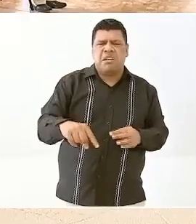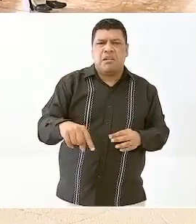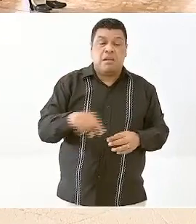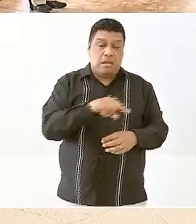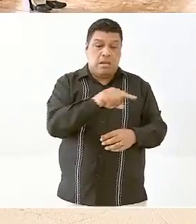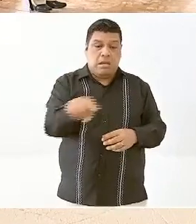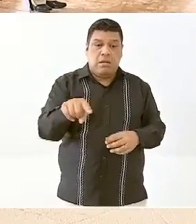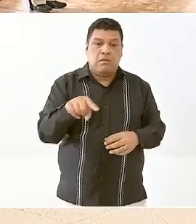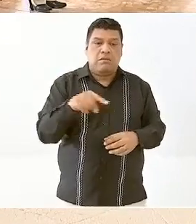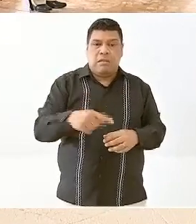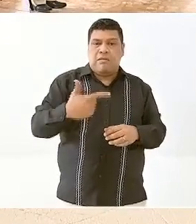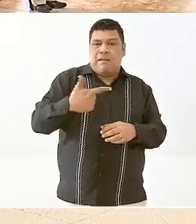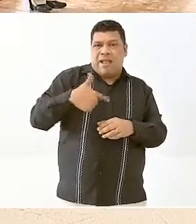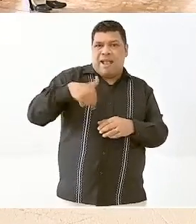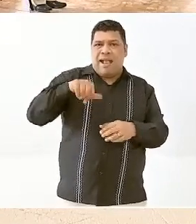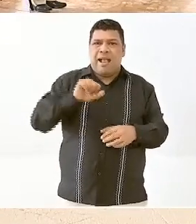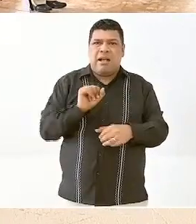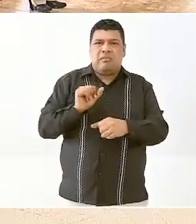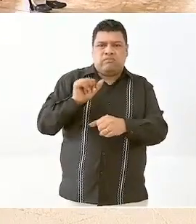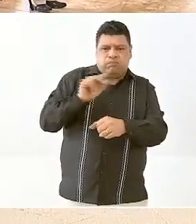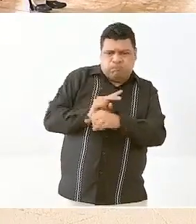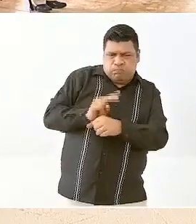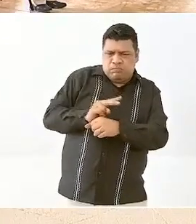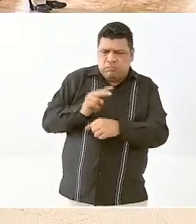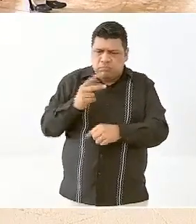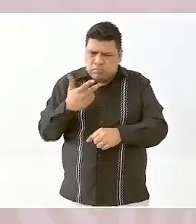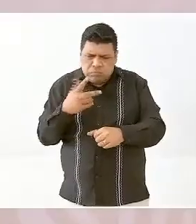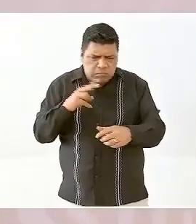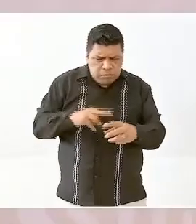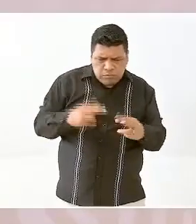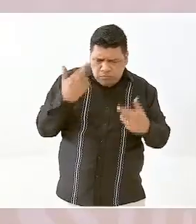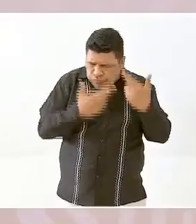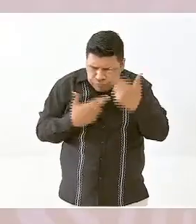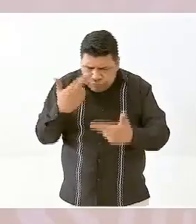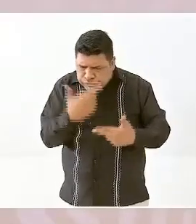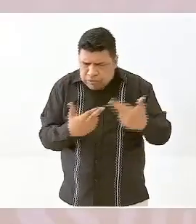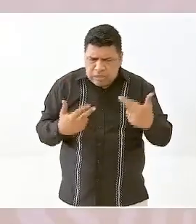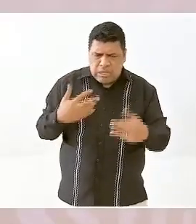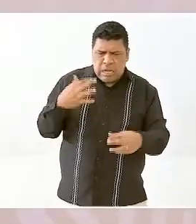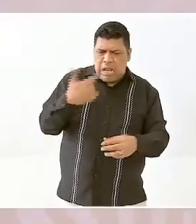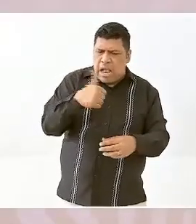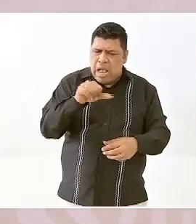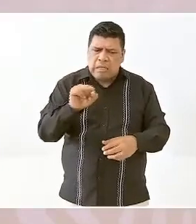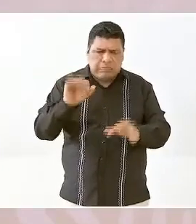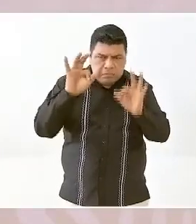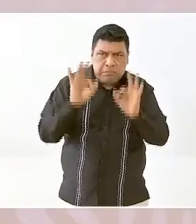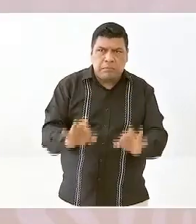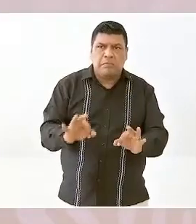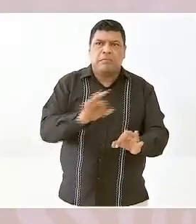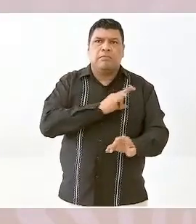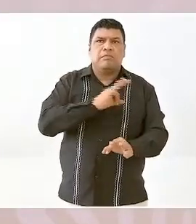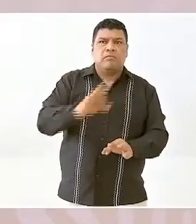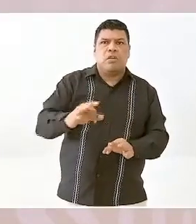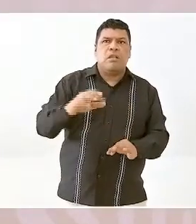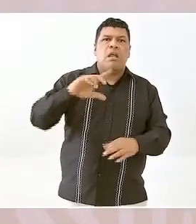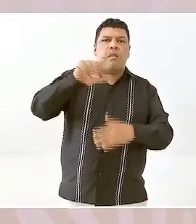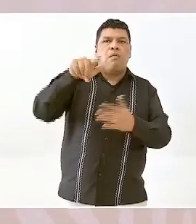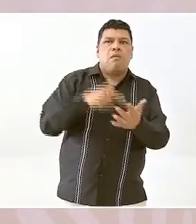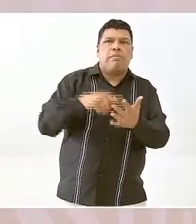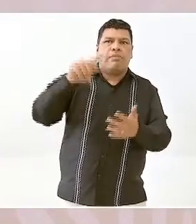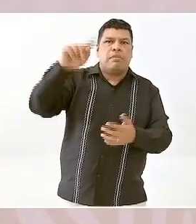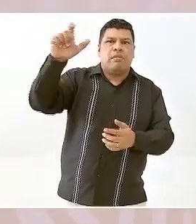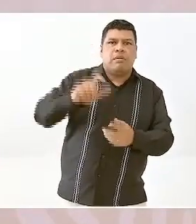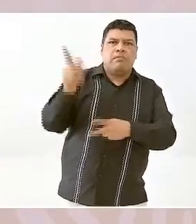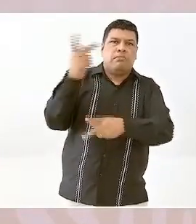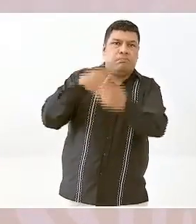para tratar el gas que pueda traerse de Texas